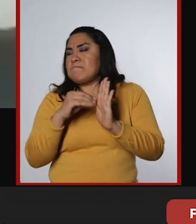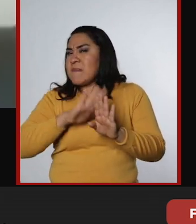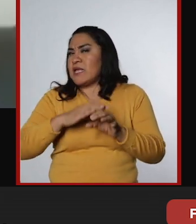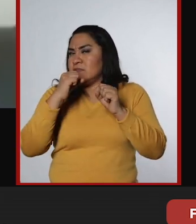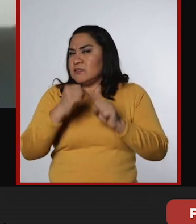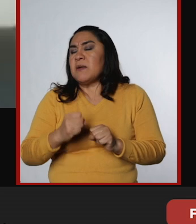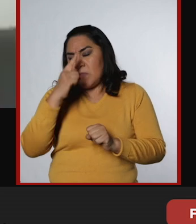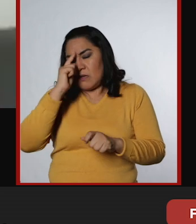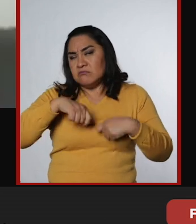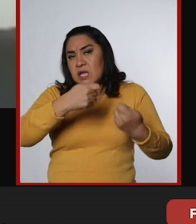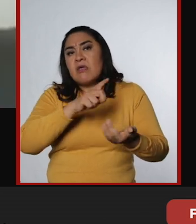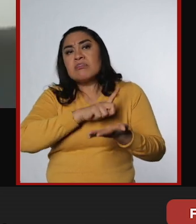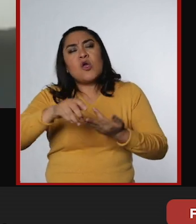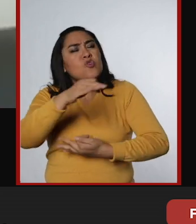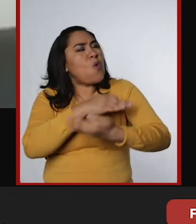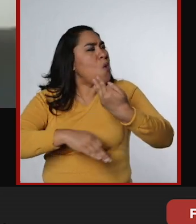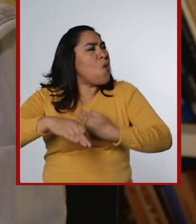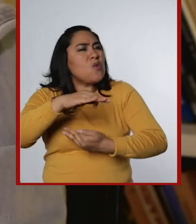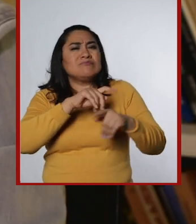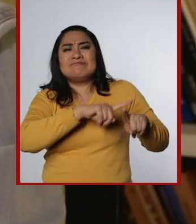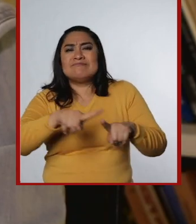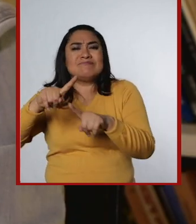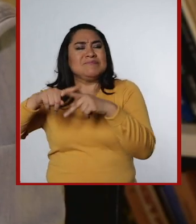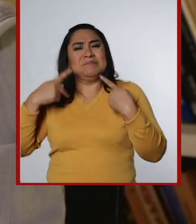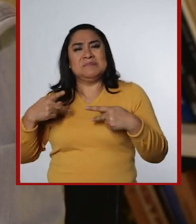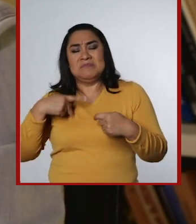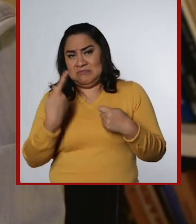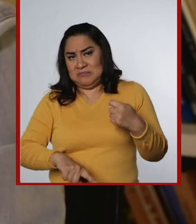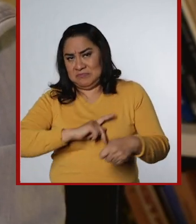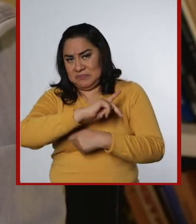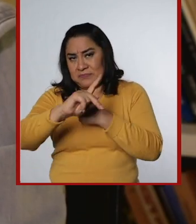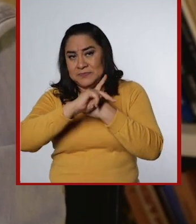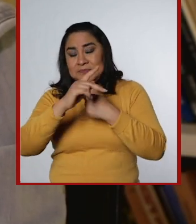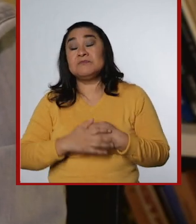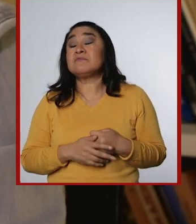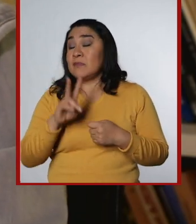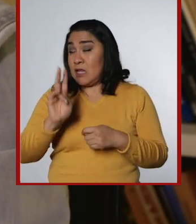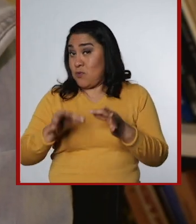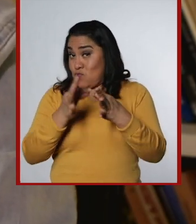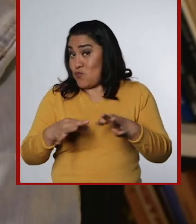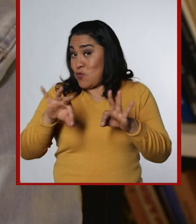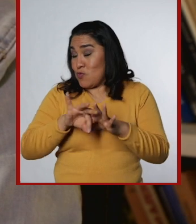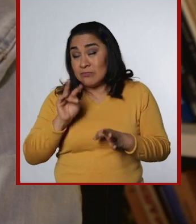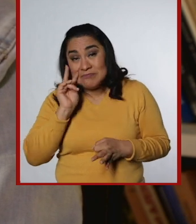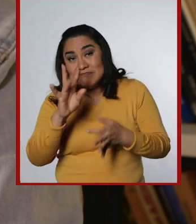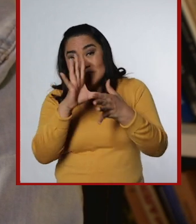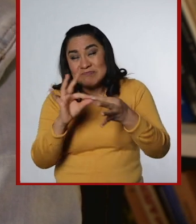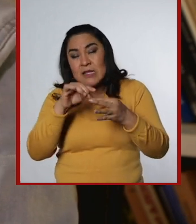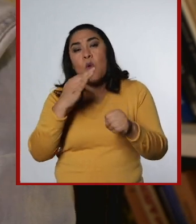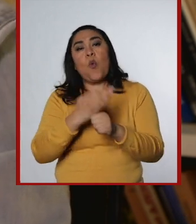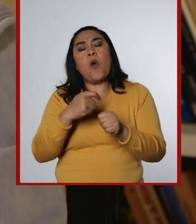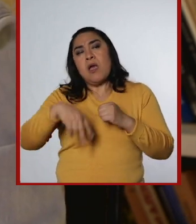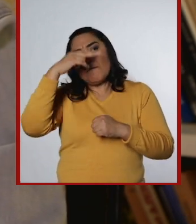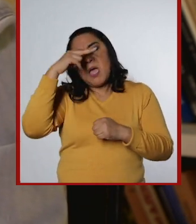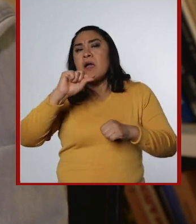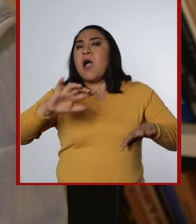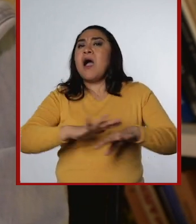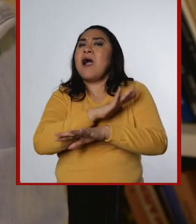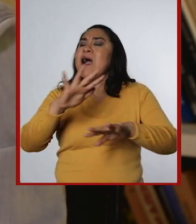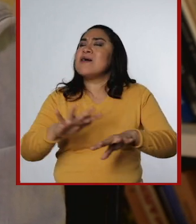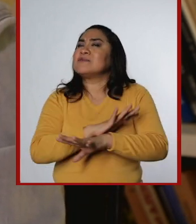igualdad de derechos para todas las diversidades en este país. Claro, Marta, qué importante escucharte decir que México se está